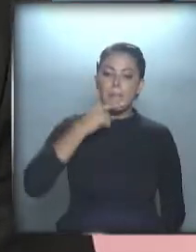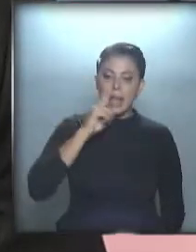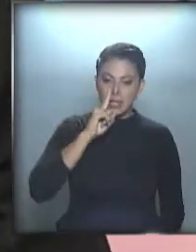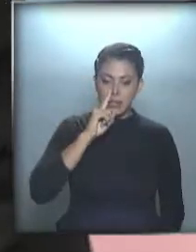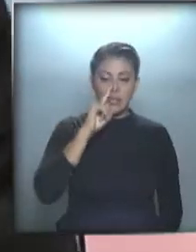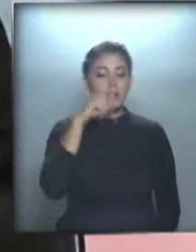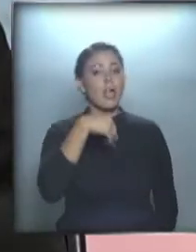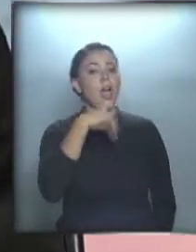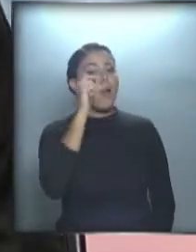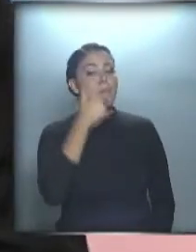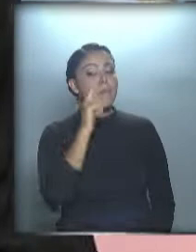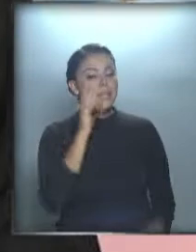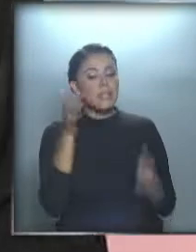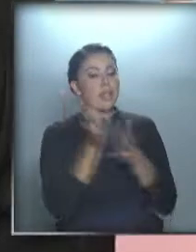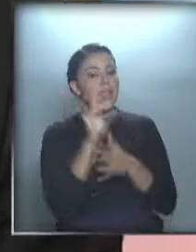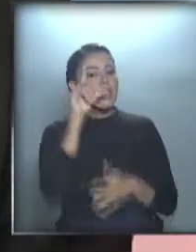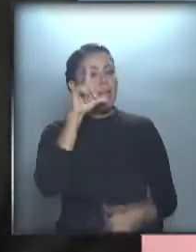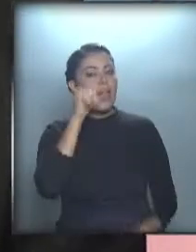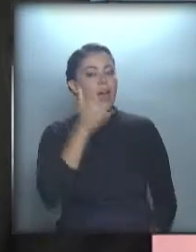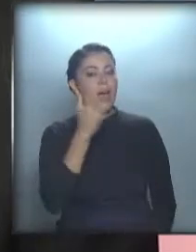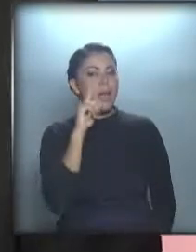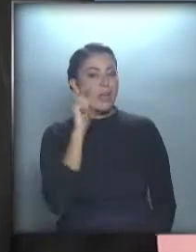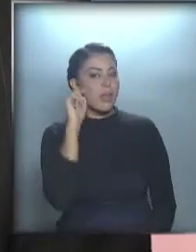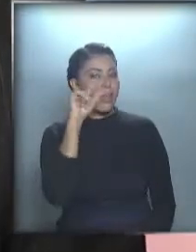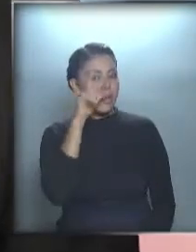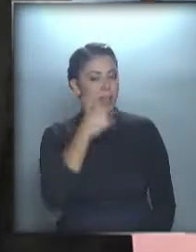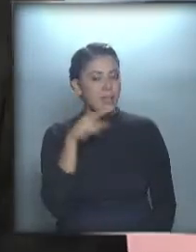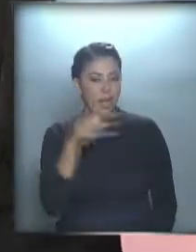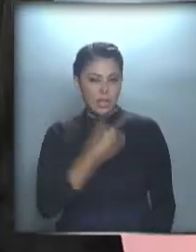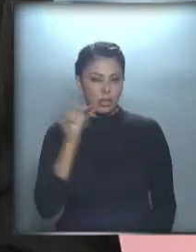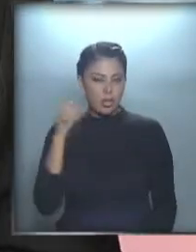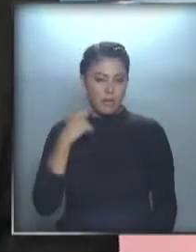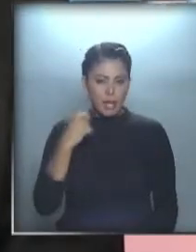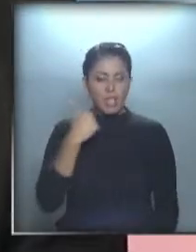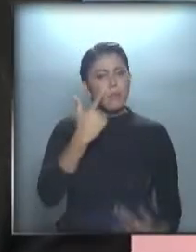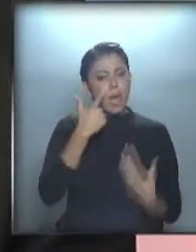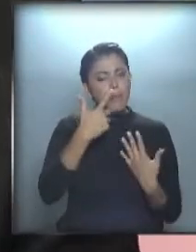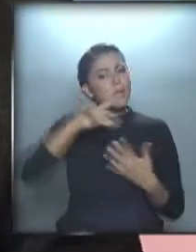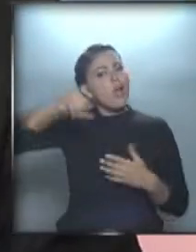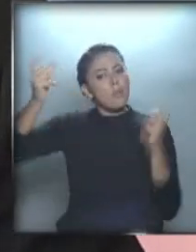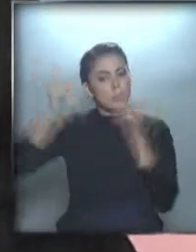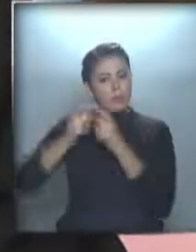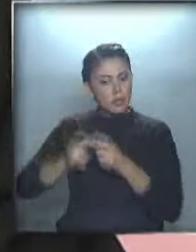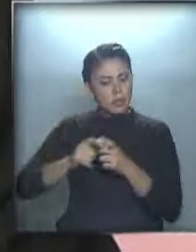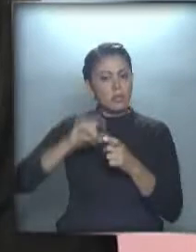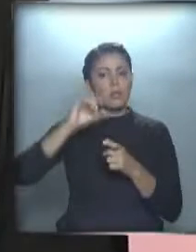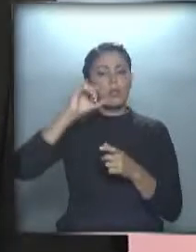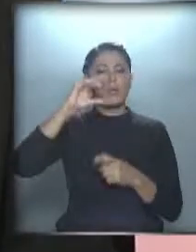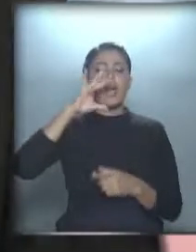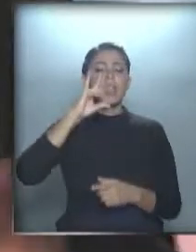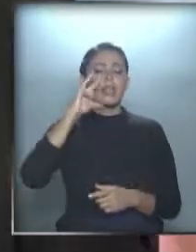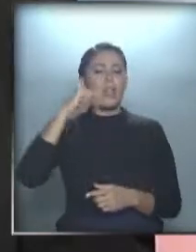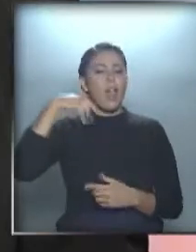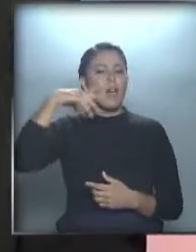Messi con Alex de la Iglesia, gran director español, del cual pudiste haber visto Perdita Durando, La Comunidad, El Día de la Bestia,